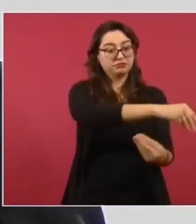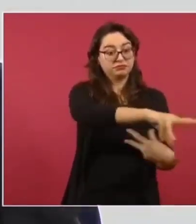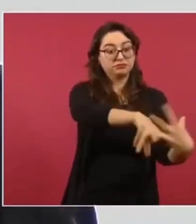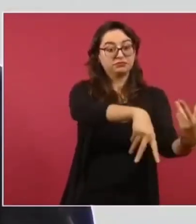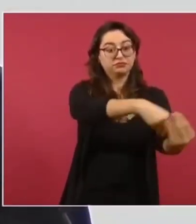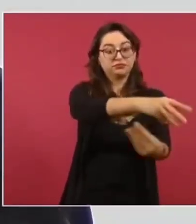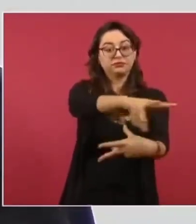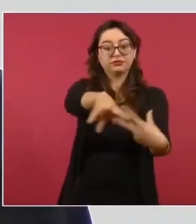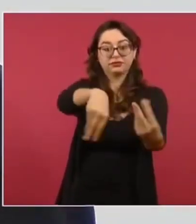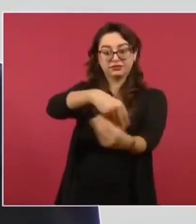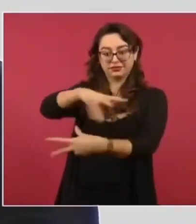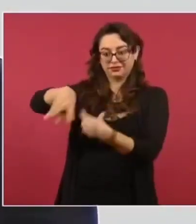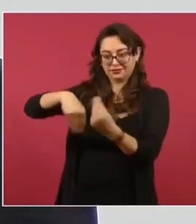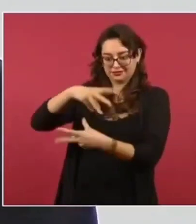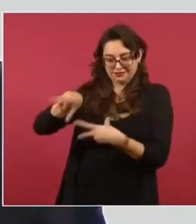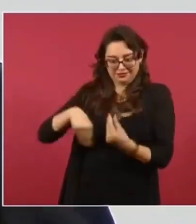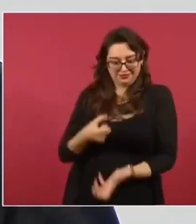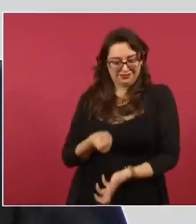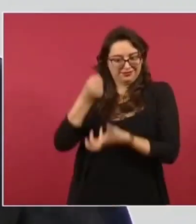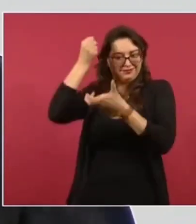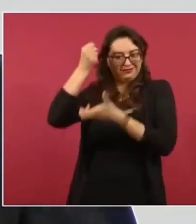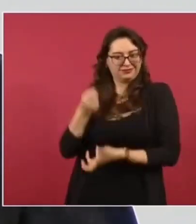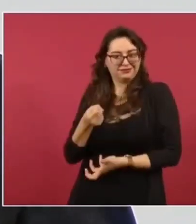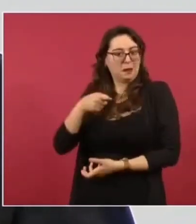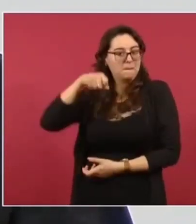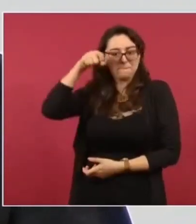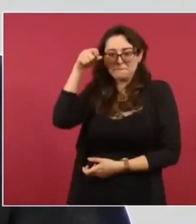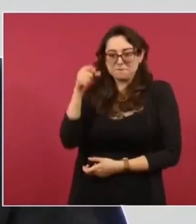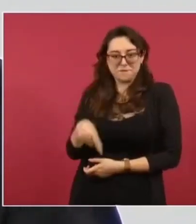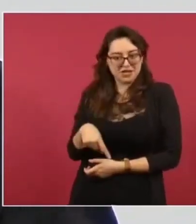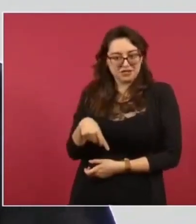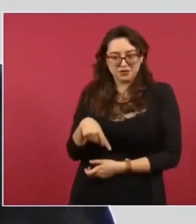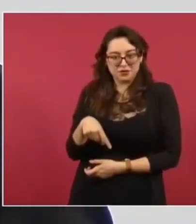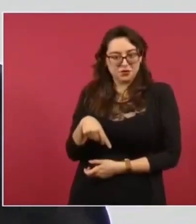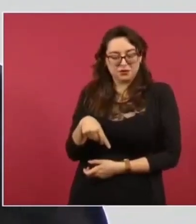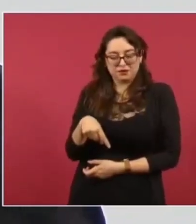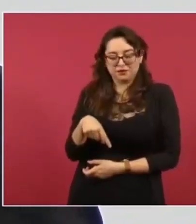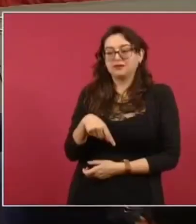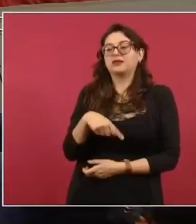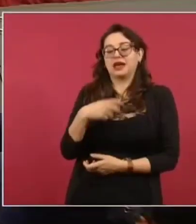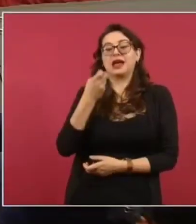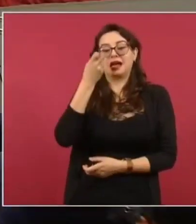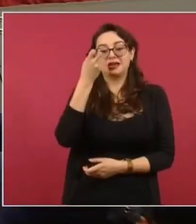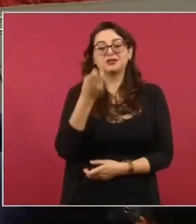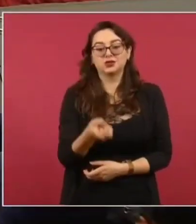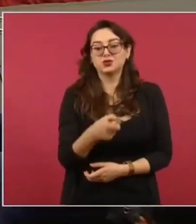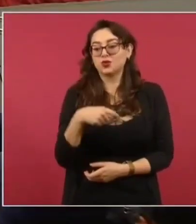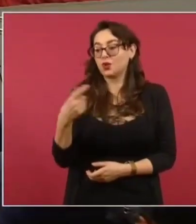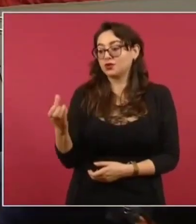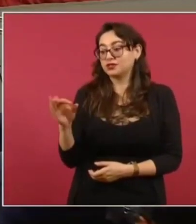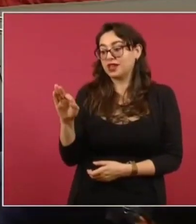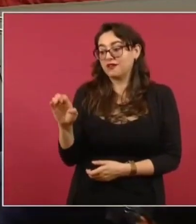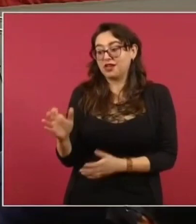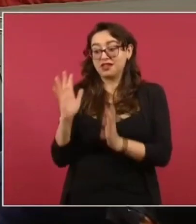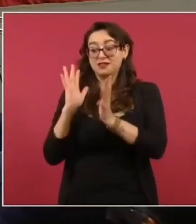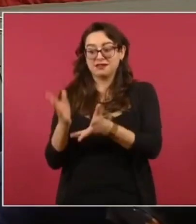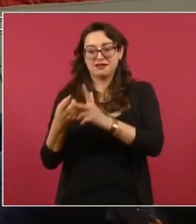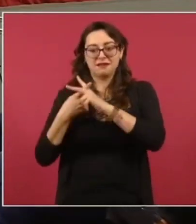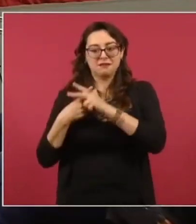genera dividendos, y eso es lo que el Fonadín está tomando en cuenta para esta adquisición como